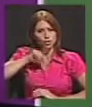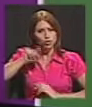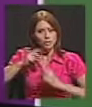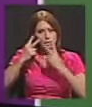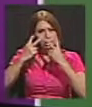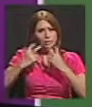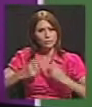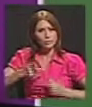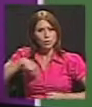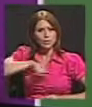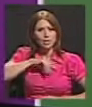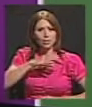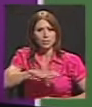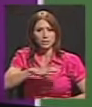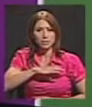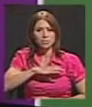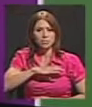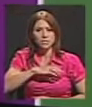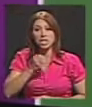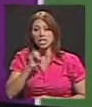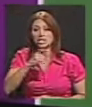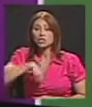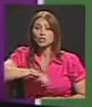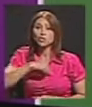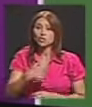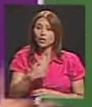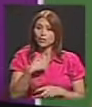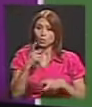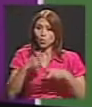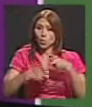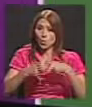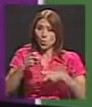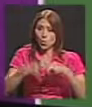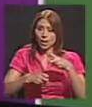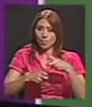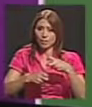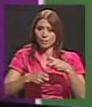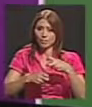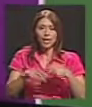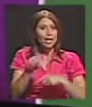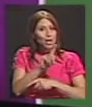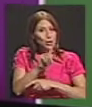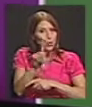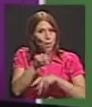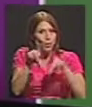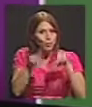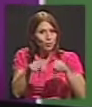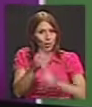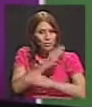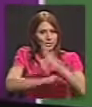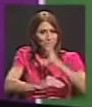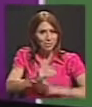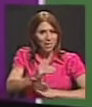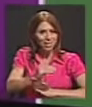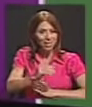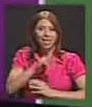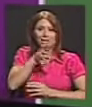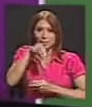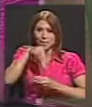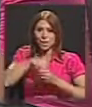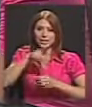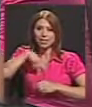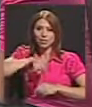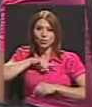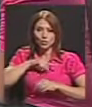ok de manera que si tenemos un problema y no en la persona con discapacidad es parte de nosotros es parte de nuestra